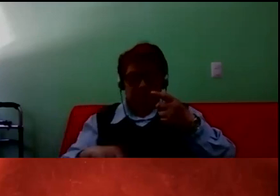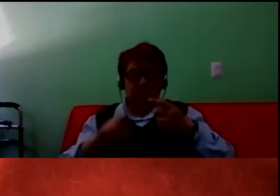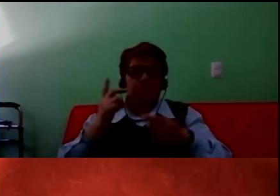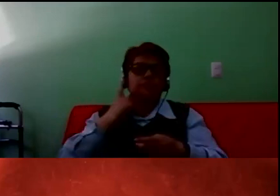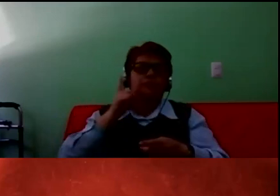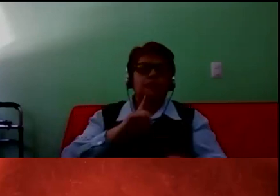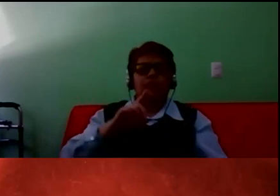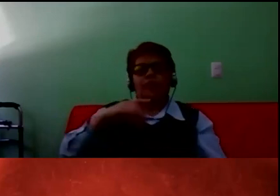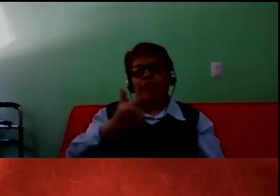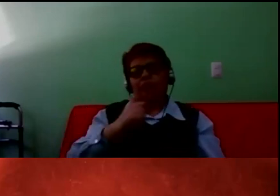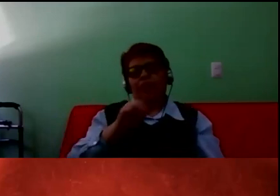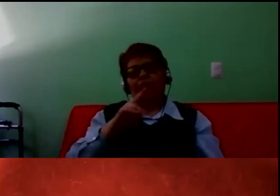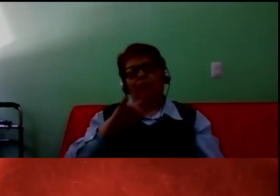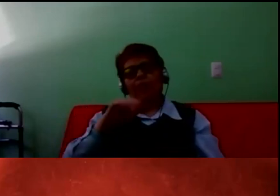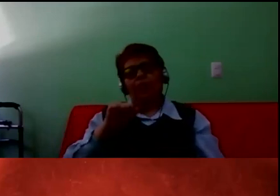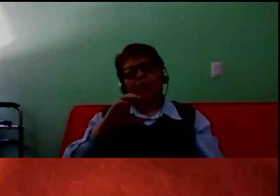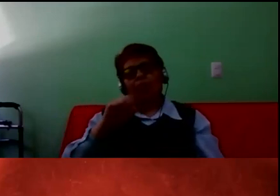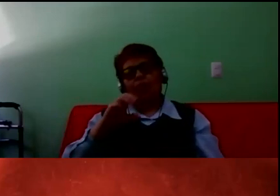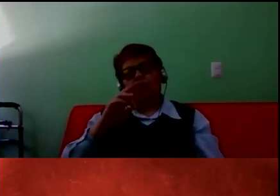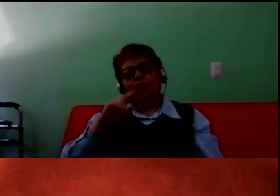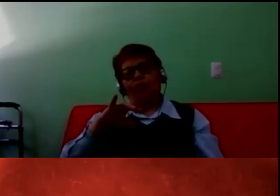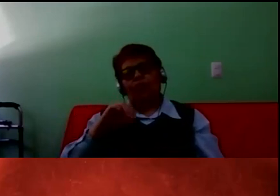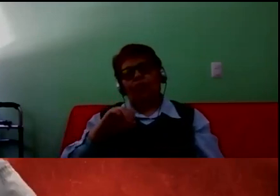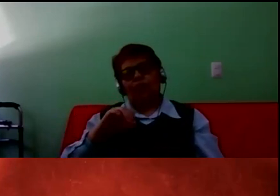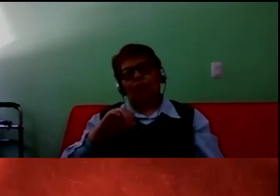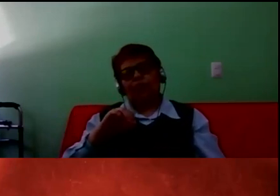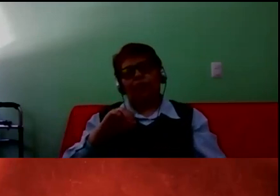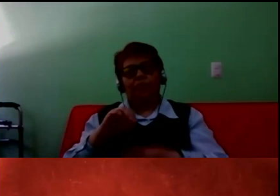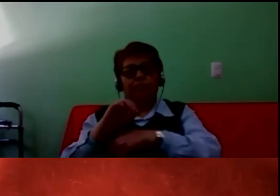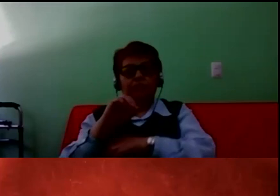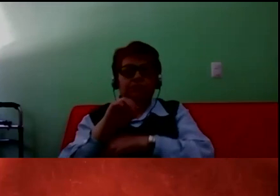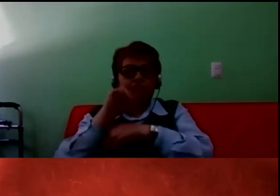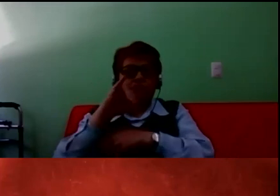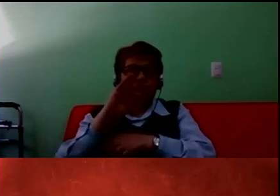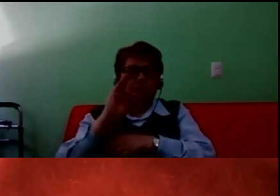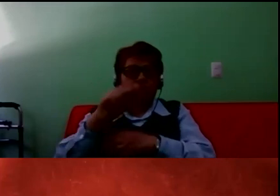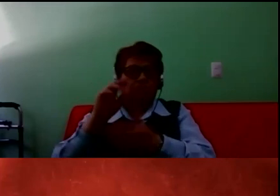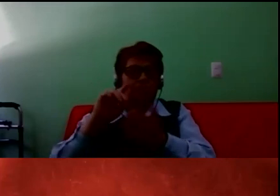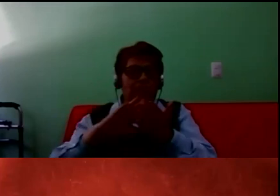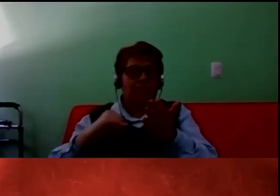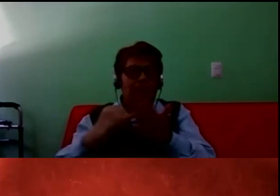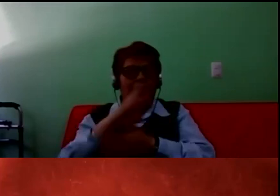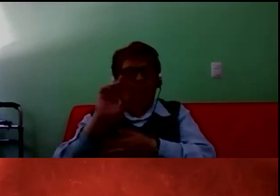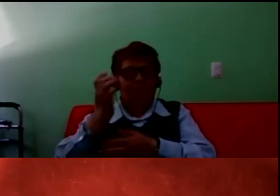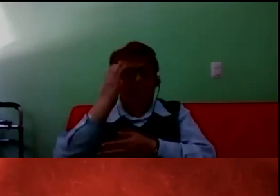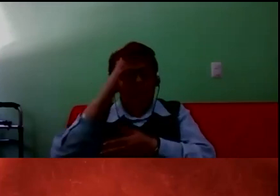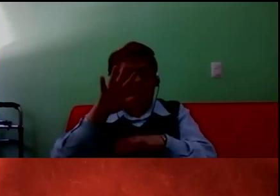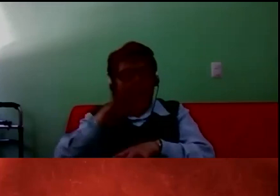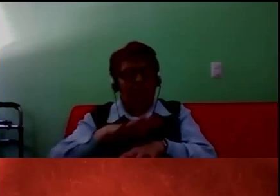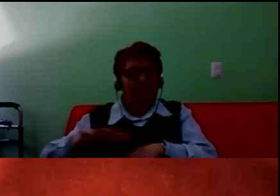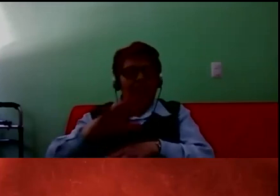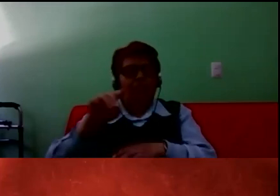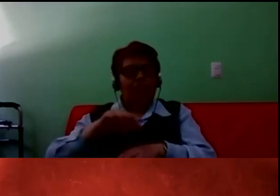Diputada Gabriela Osorio Hernández. Gabriela Osorio, a favor del dictamen en reconocimiento a los espacios